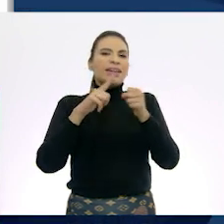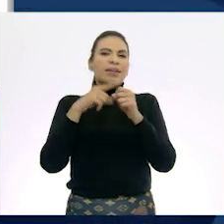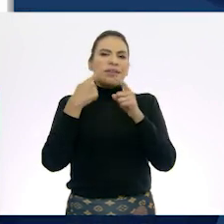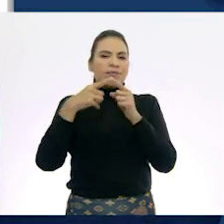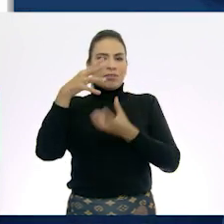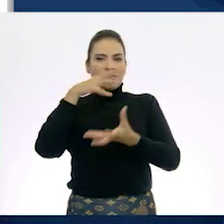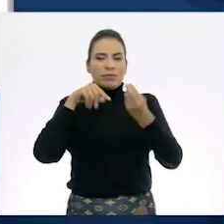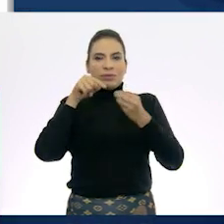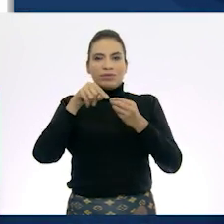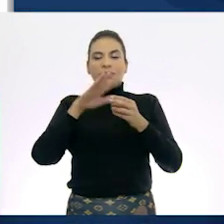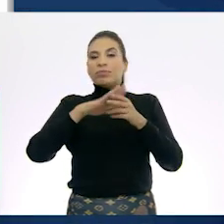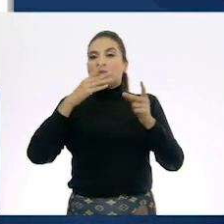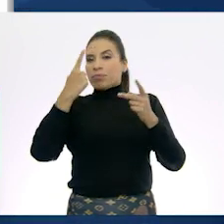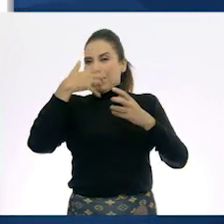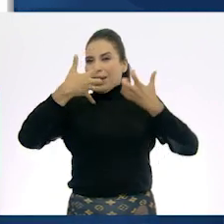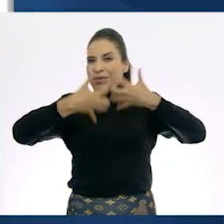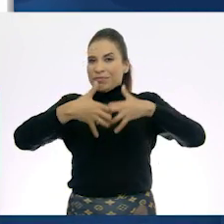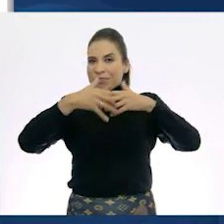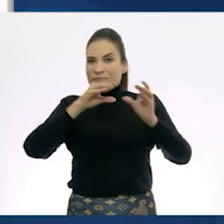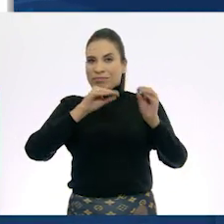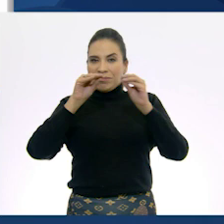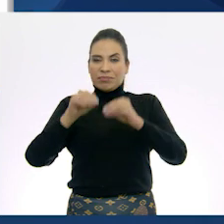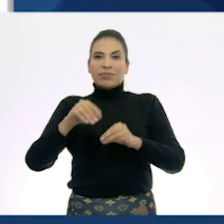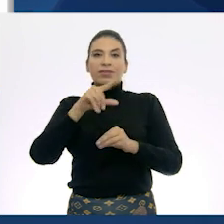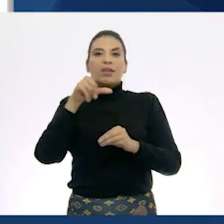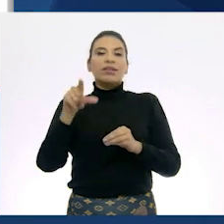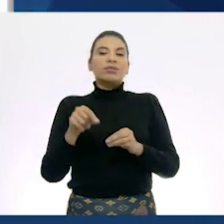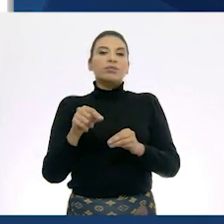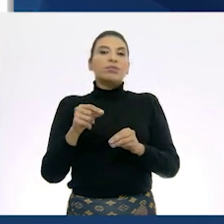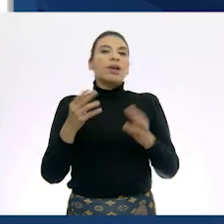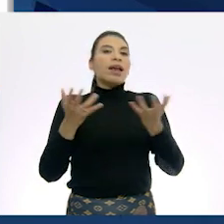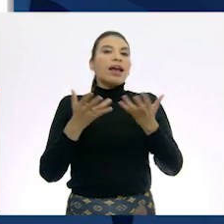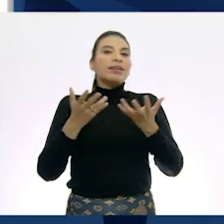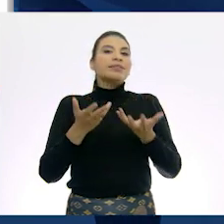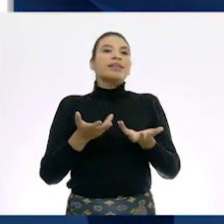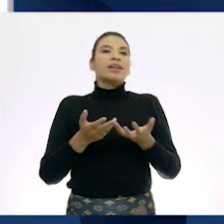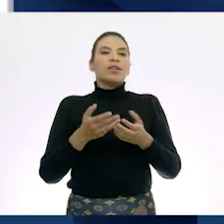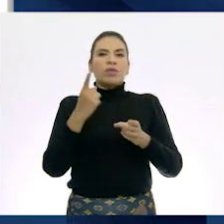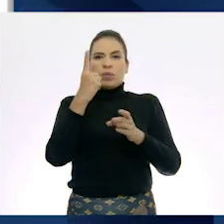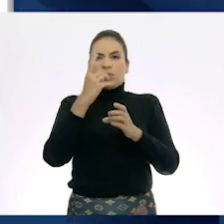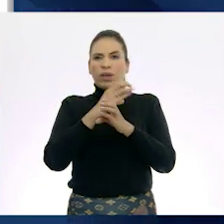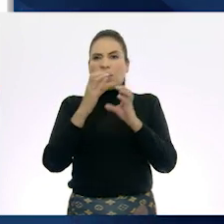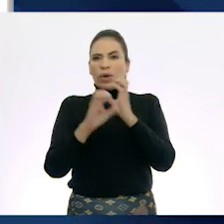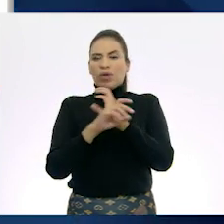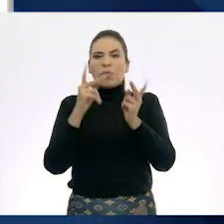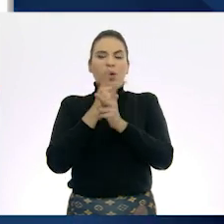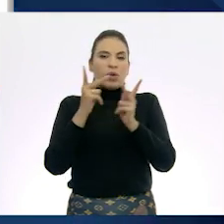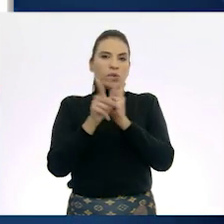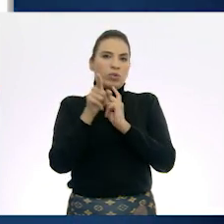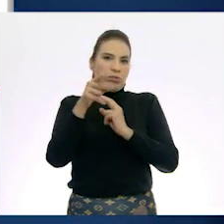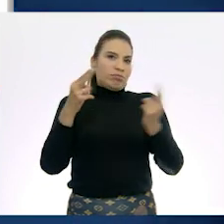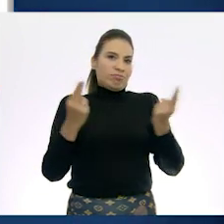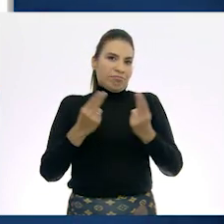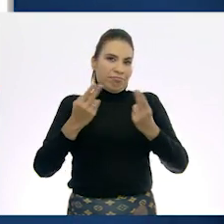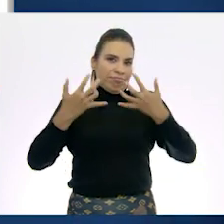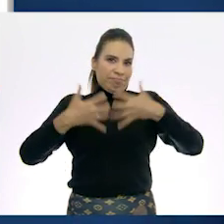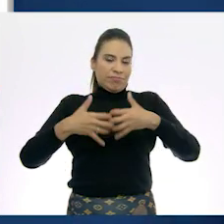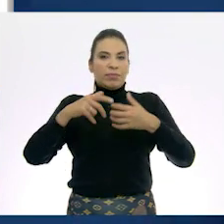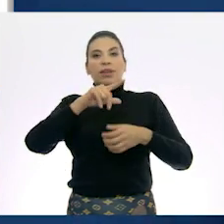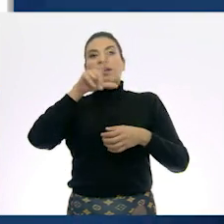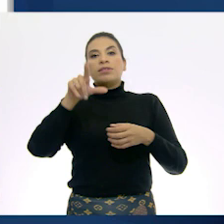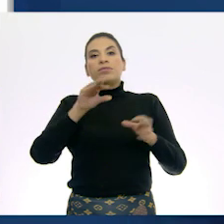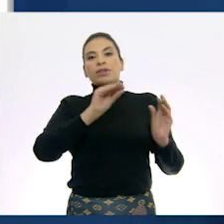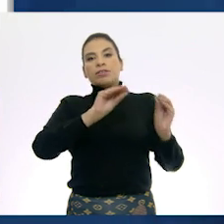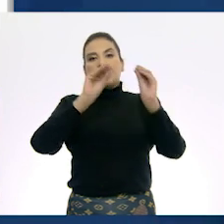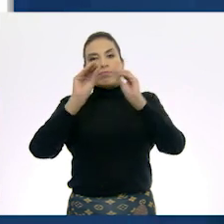proceso de producción, se hace un objeto, un producto que tú necesites y eso se